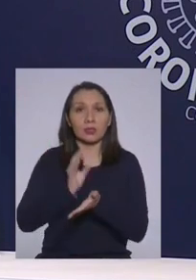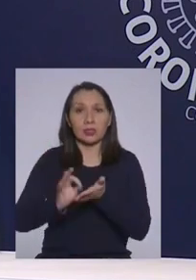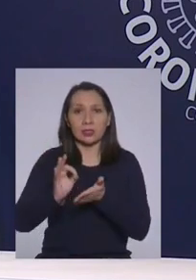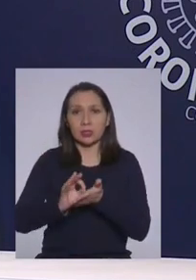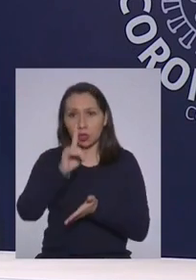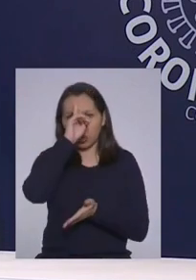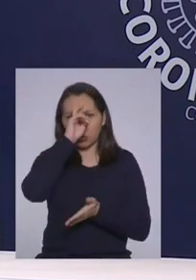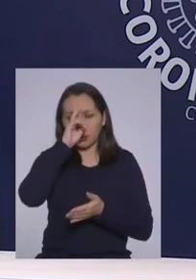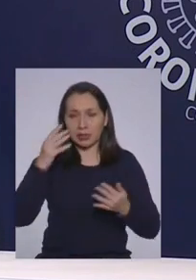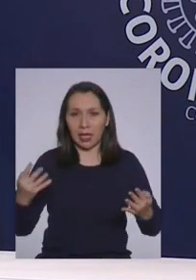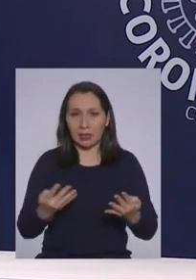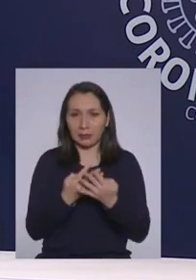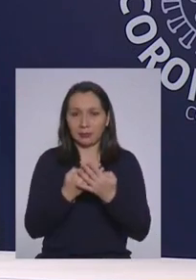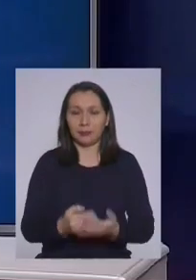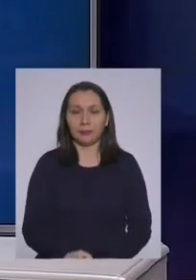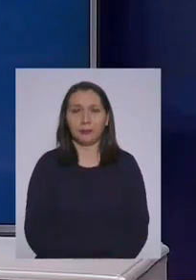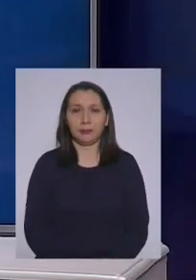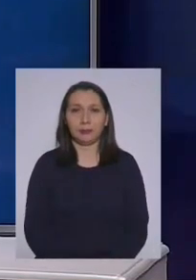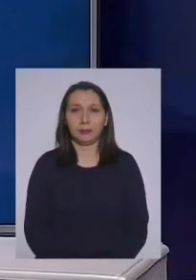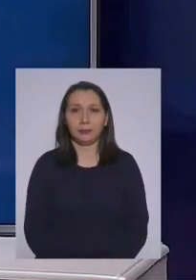Redes Asistenciales.